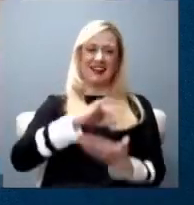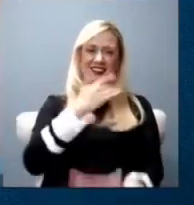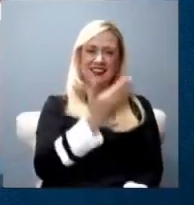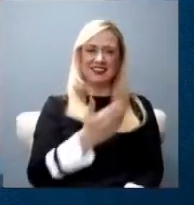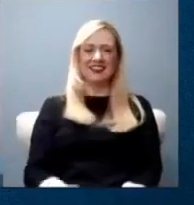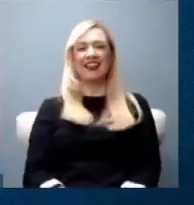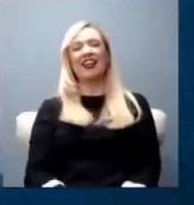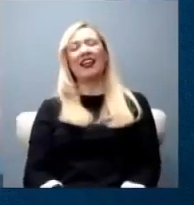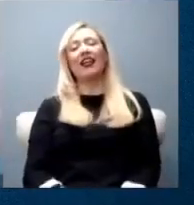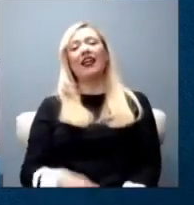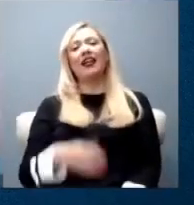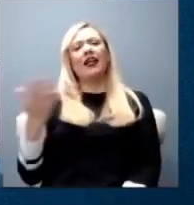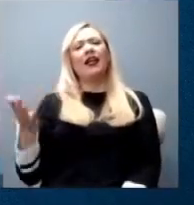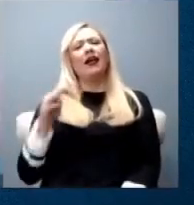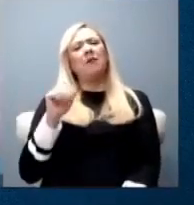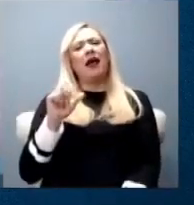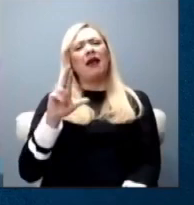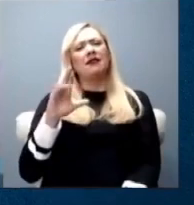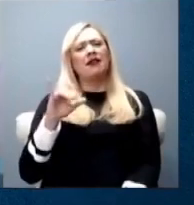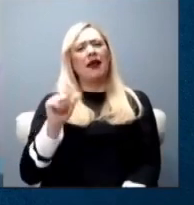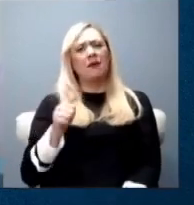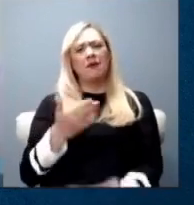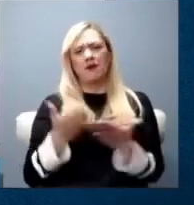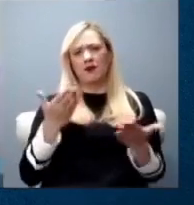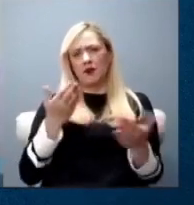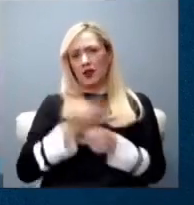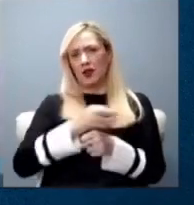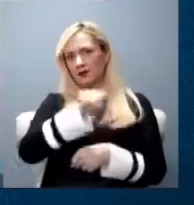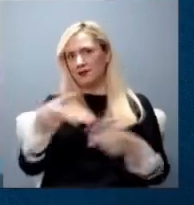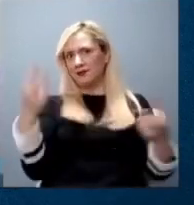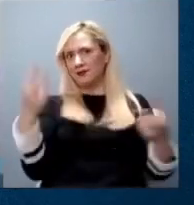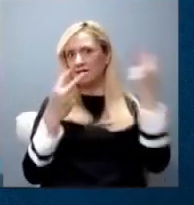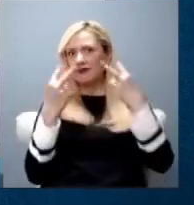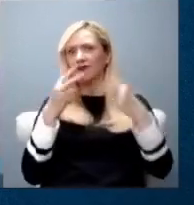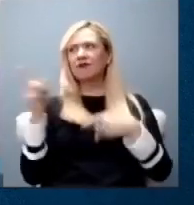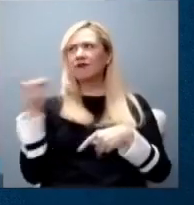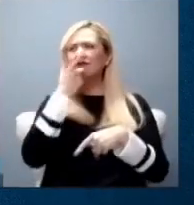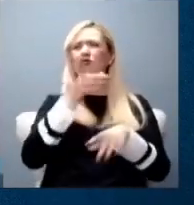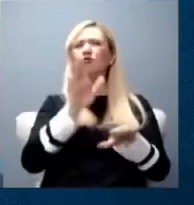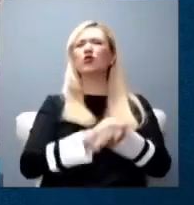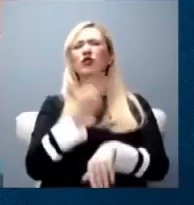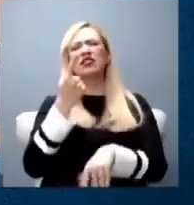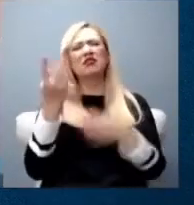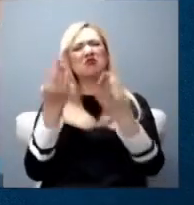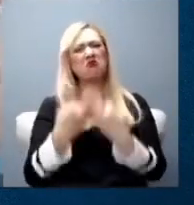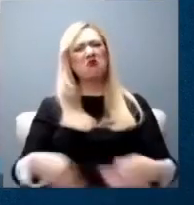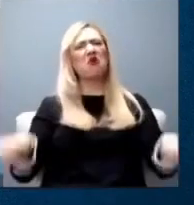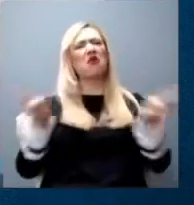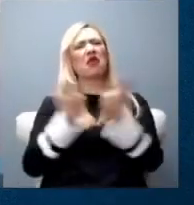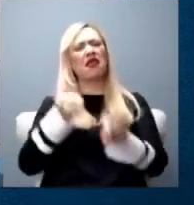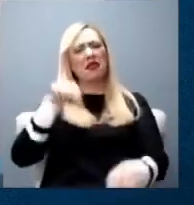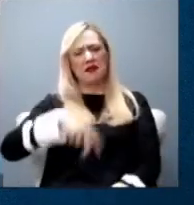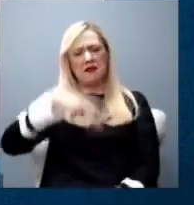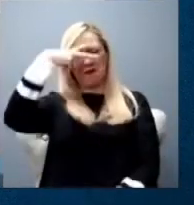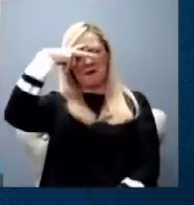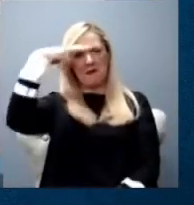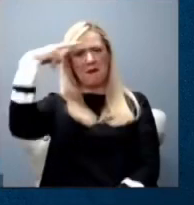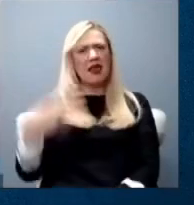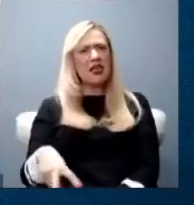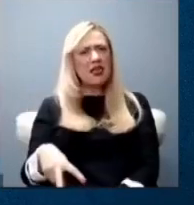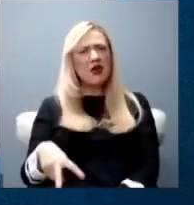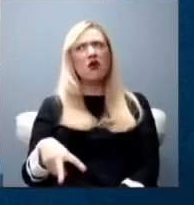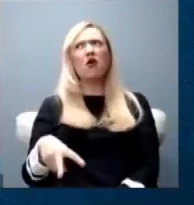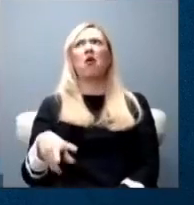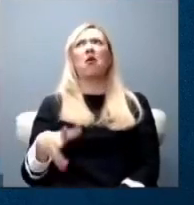Diego. Marcia, para quienes nos escuchan, ¿cuál es la relevancia? ¿Por qué es importante, por ejemplo, que México o los